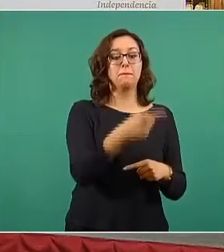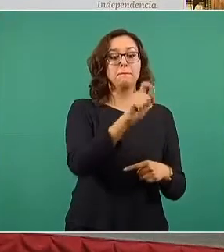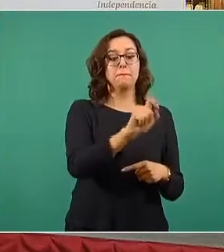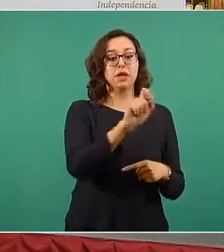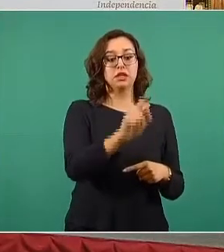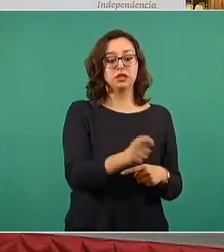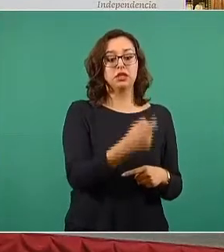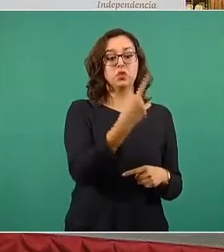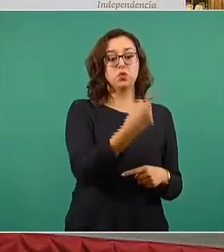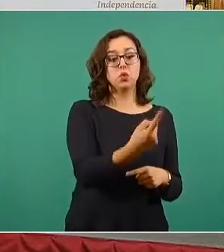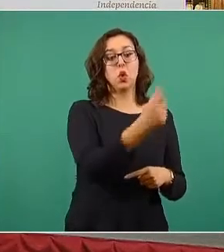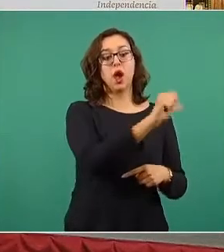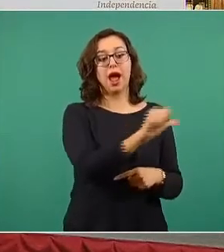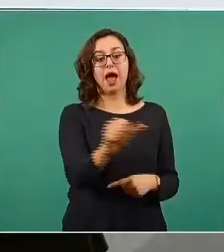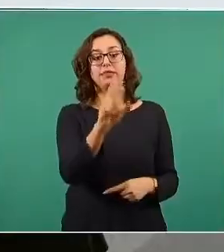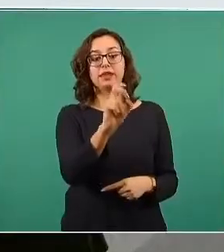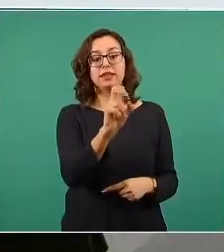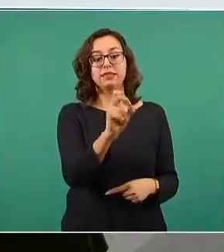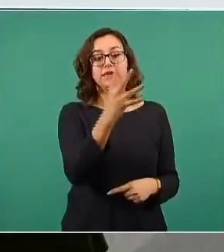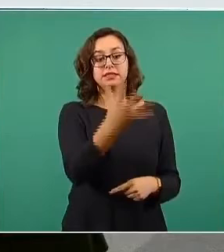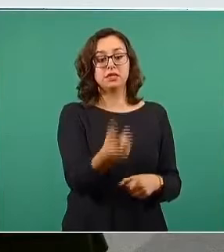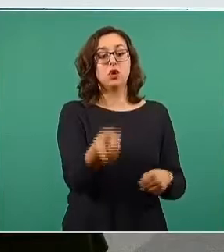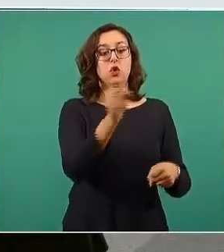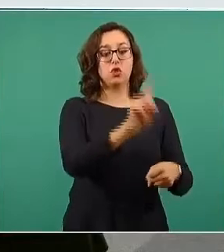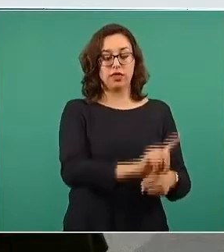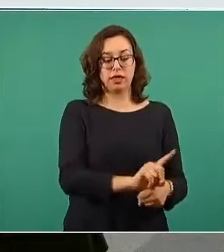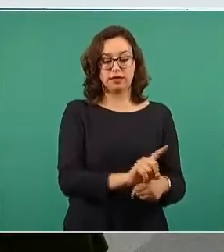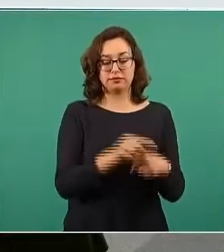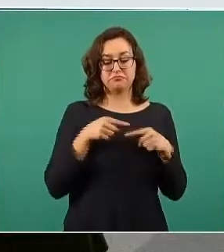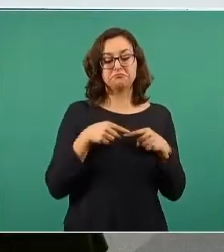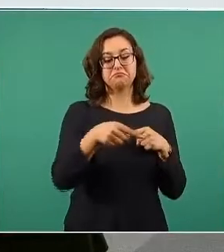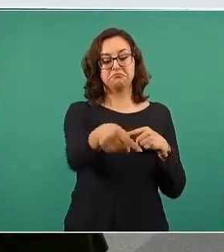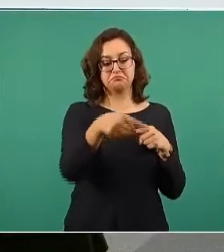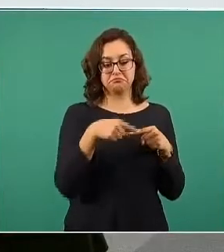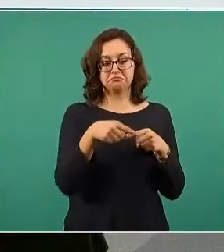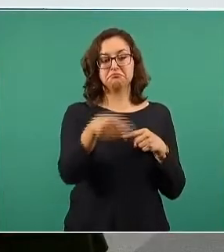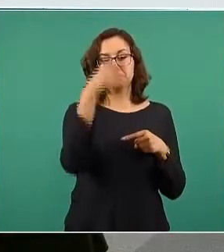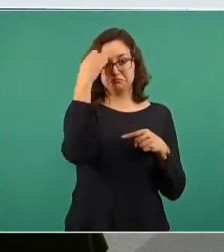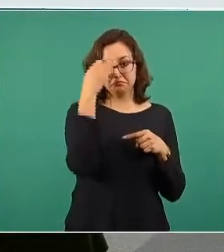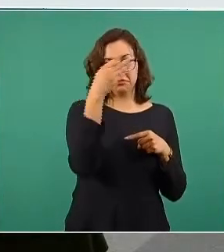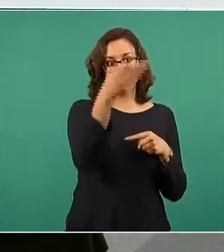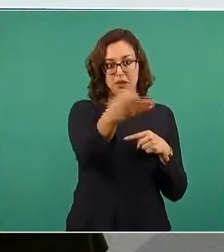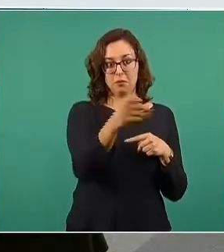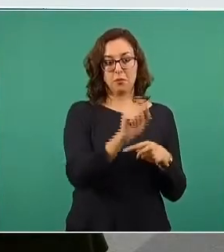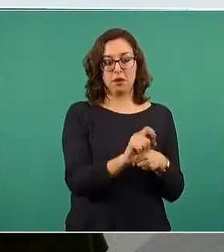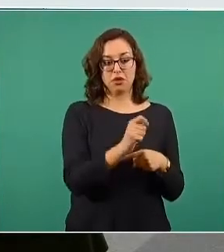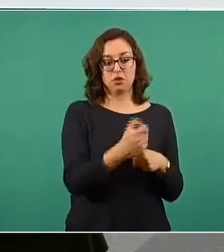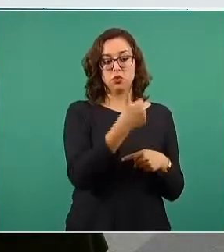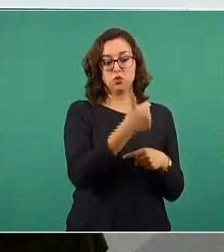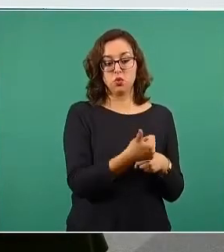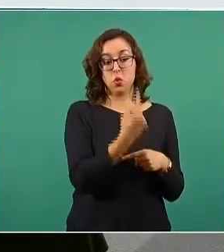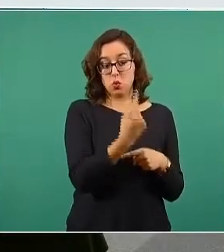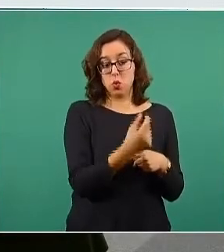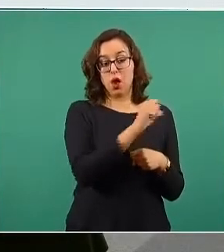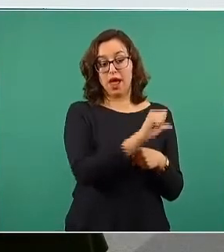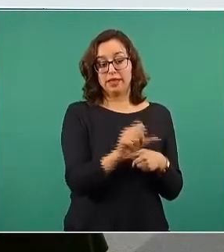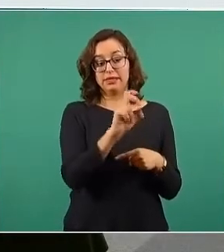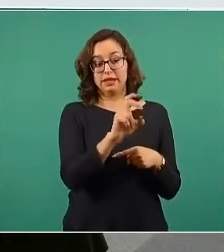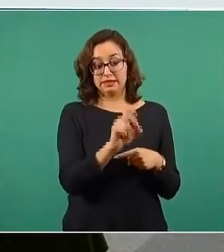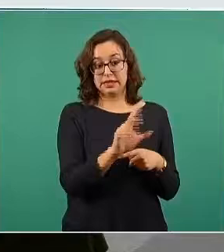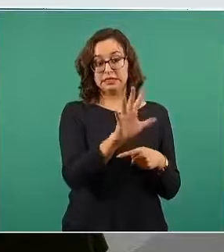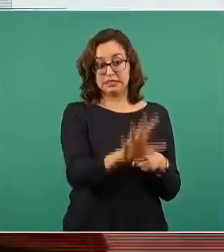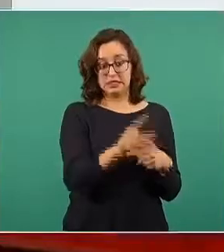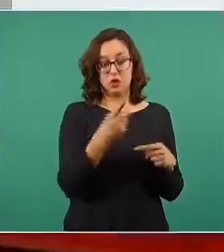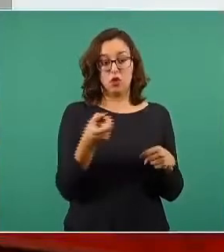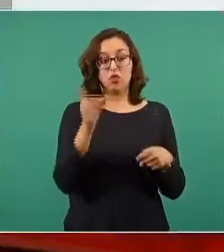hasta 35 días después de la primera dosis. Es el intervalo recomendado en México. Esto a pesar de que la Organización Mundial